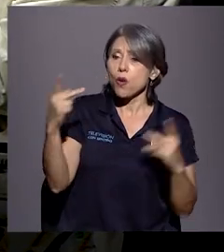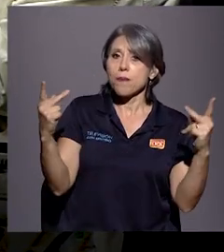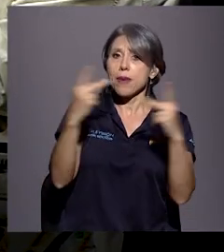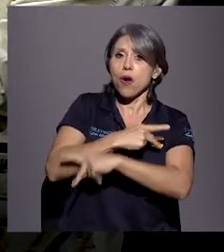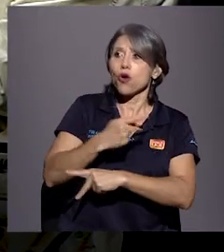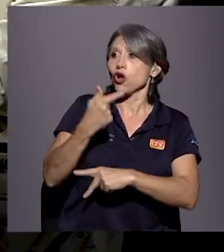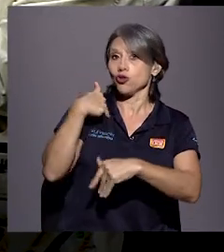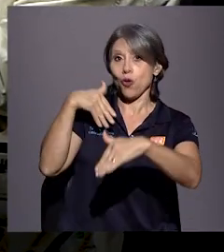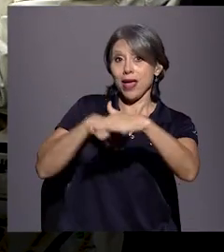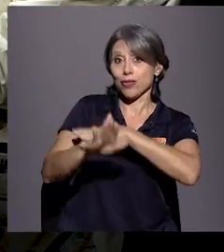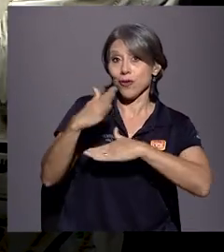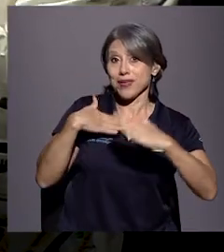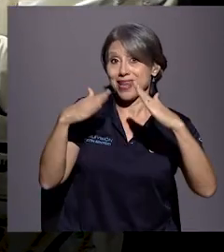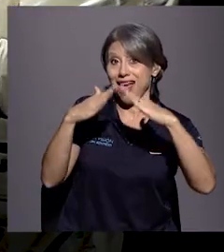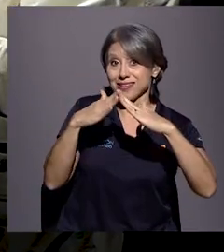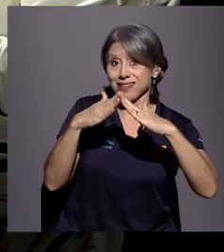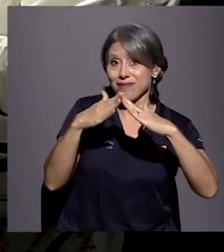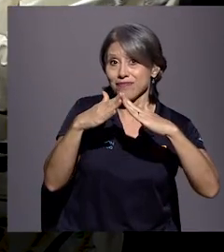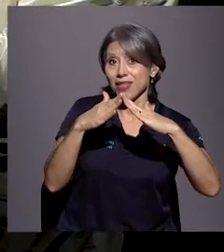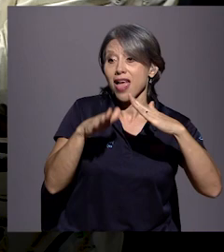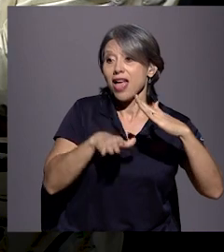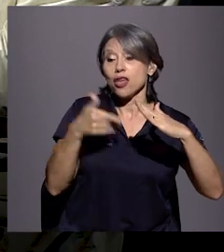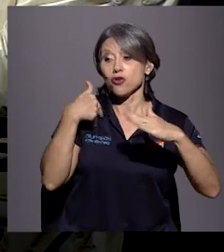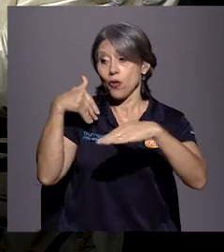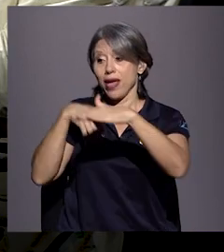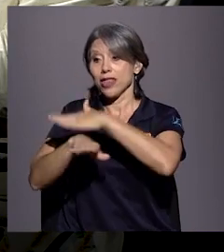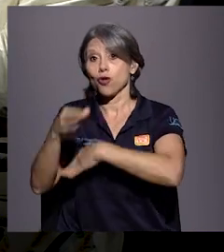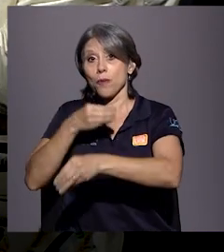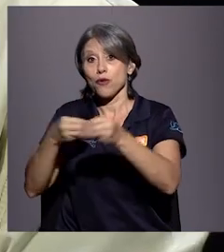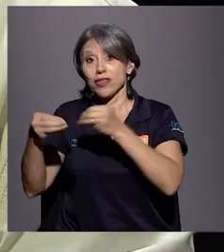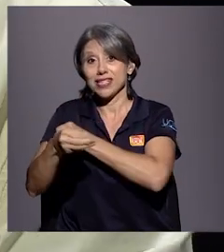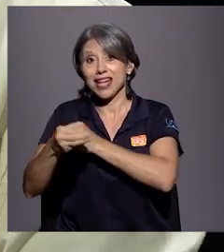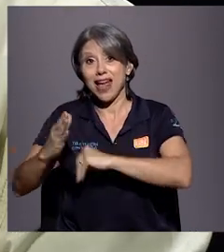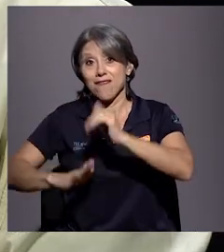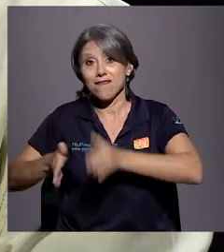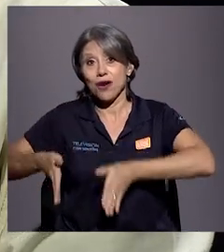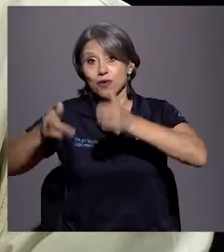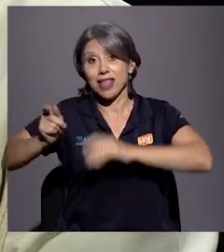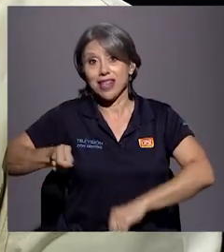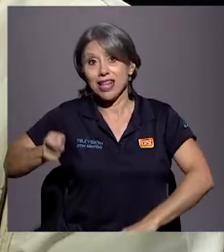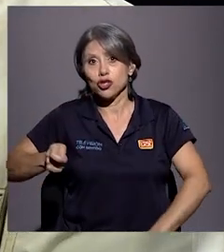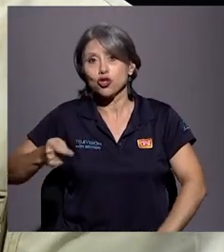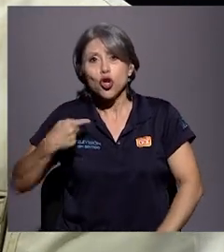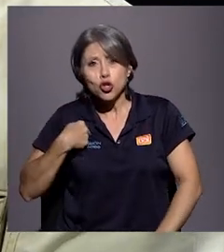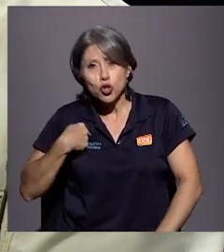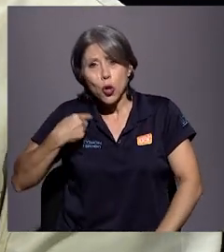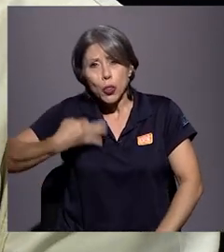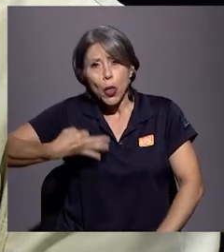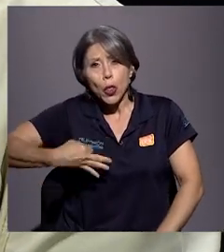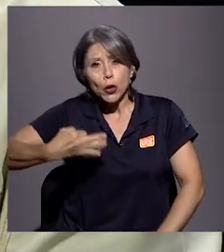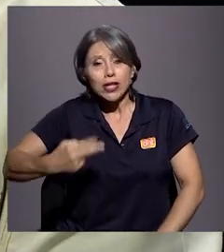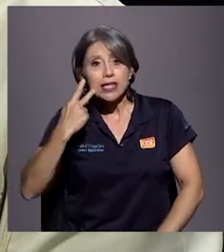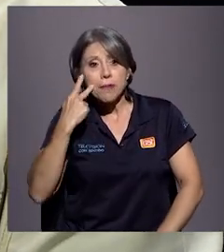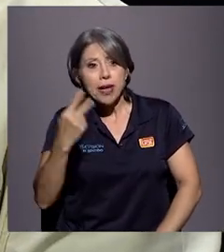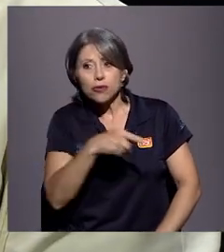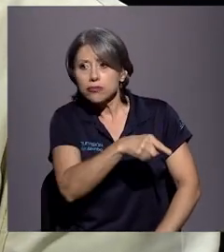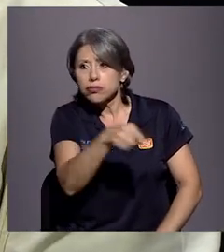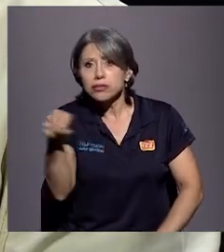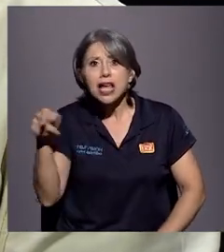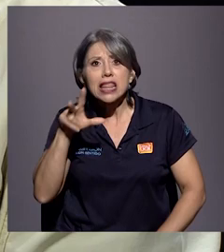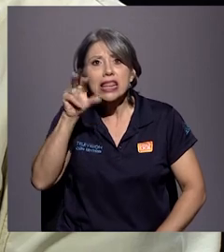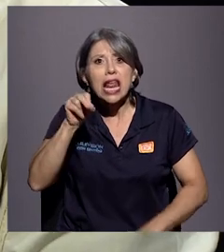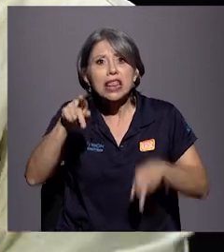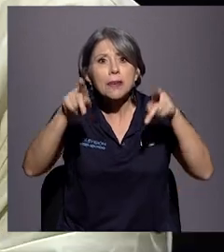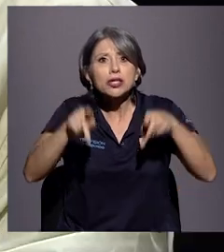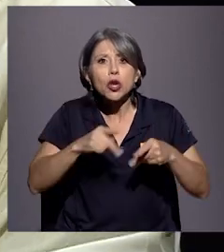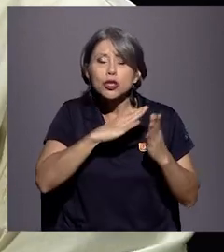Yo entro en mi casa y mi oficina en la Facultad de Derecho, yo veo todos los días 30 personas durmiendo en la calle, en el país más rico